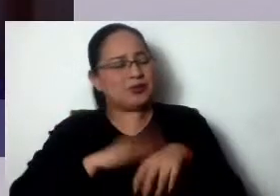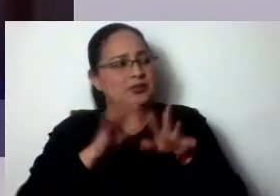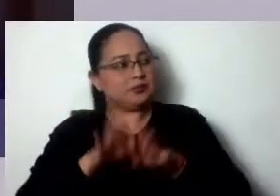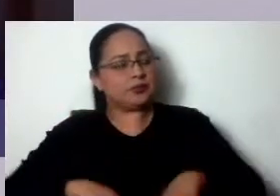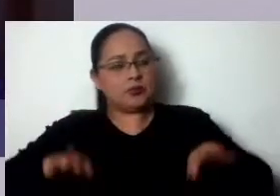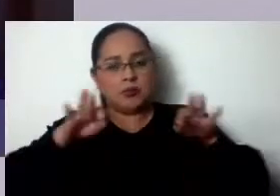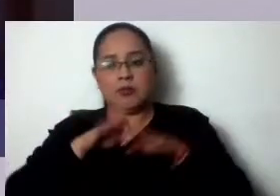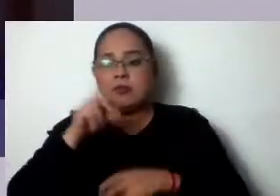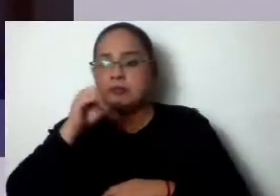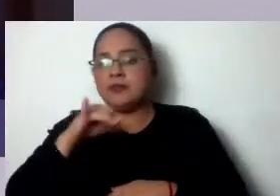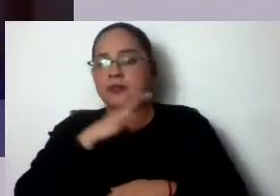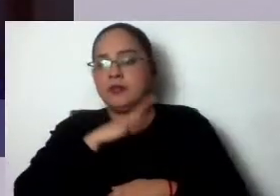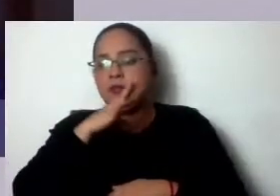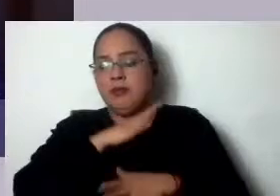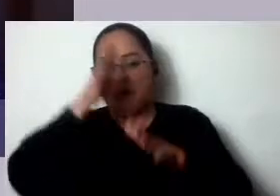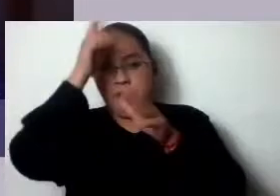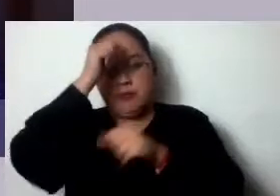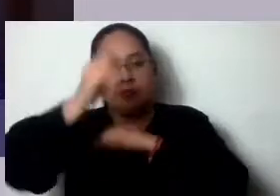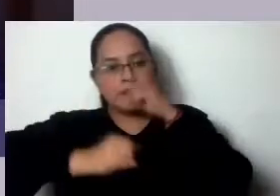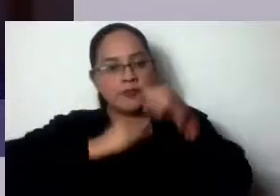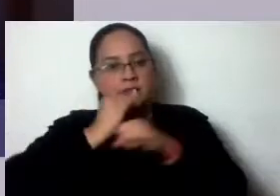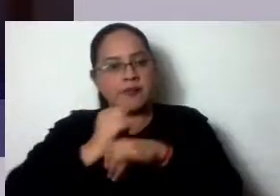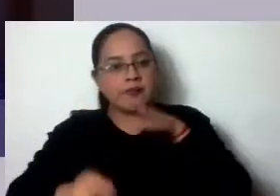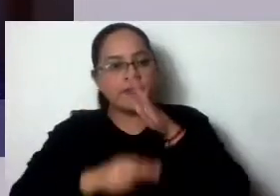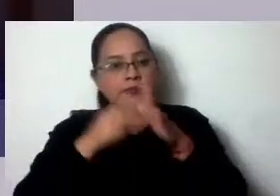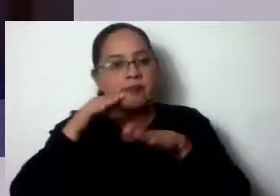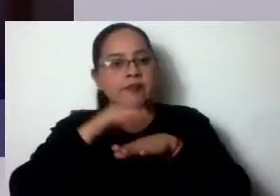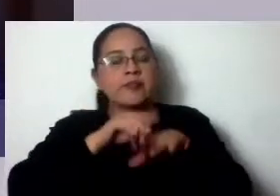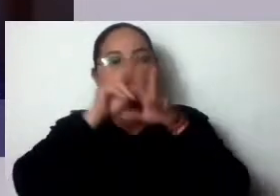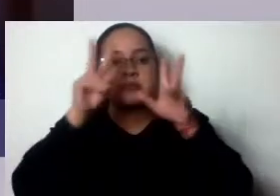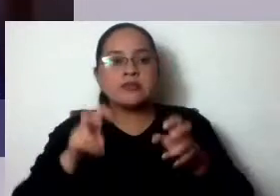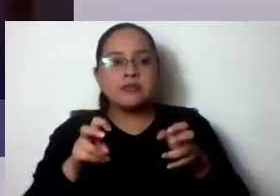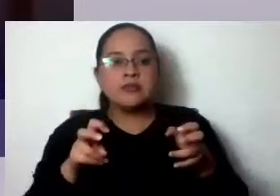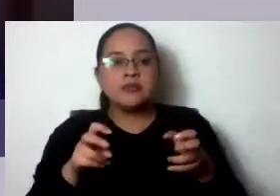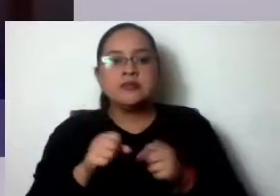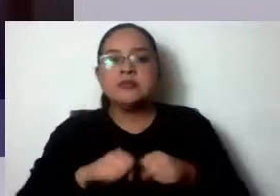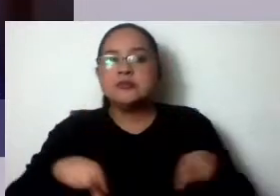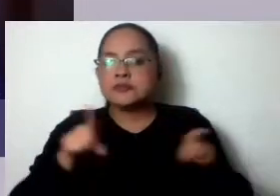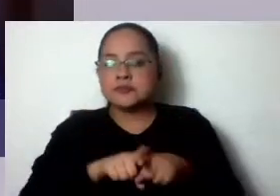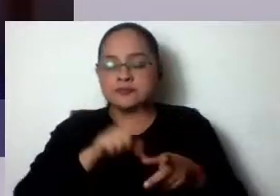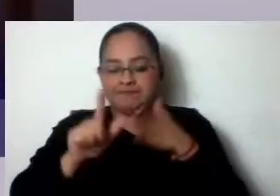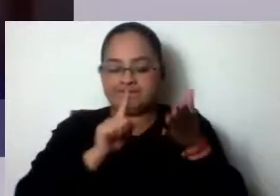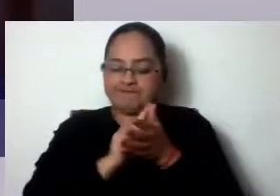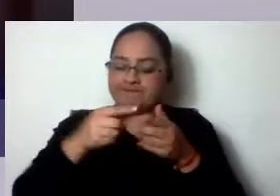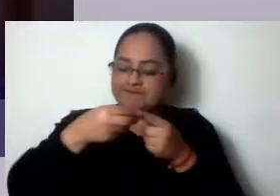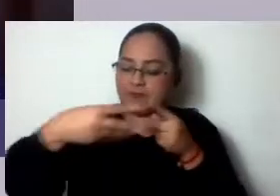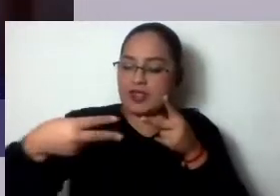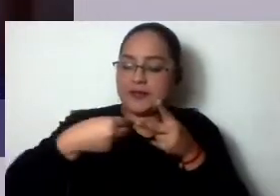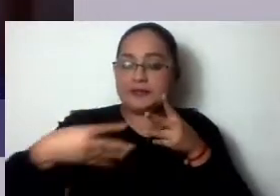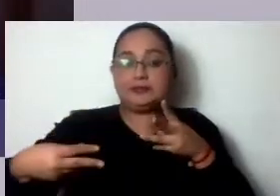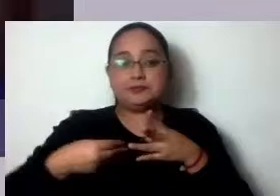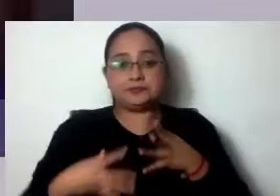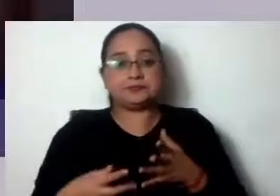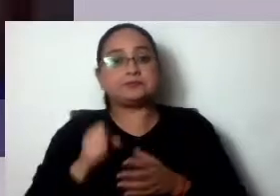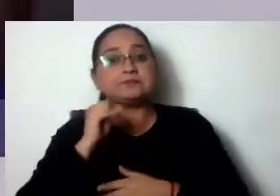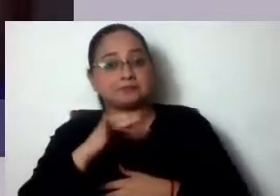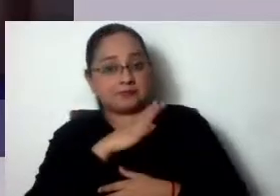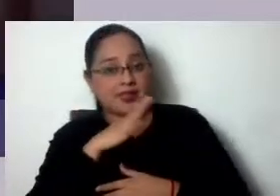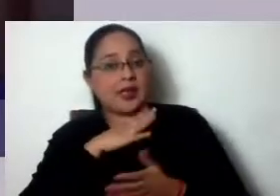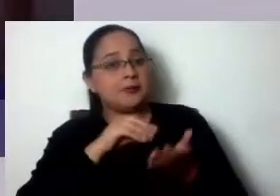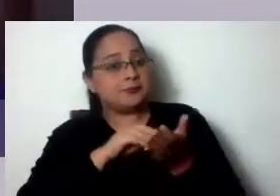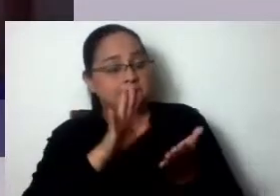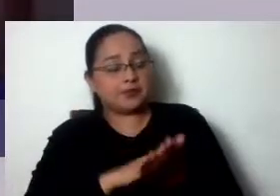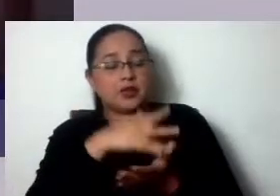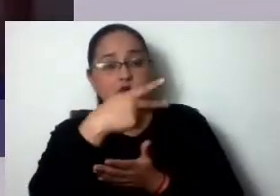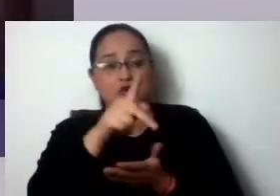existen convenciones específicas en estas materias la legislación secundaria se encuentra plenamente reconocidos estos derechos